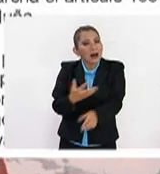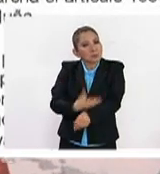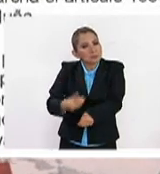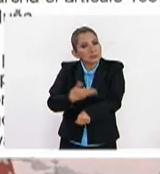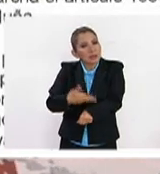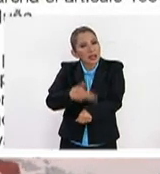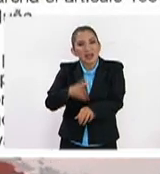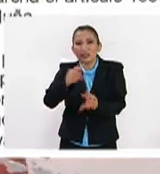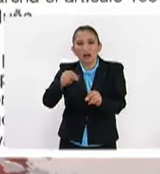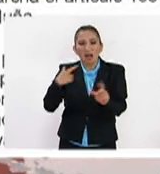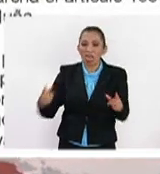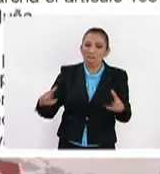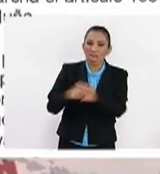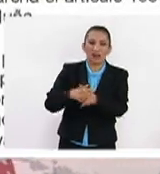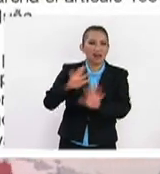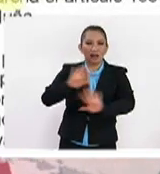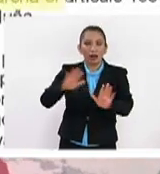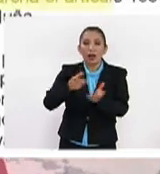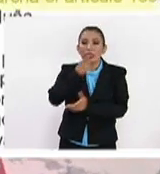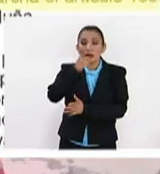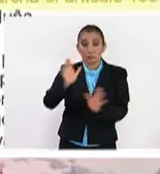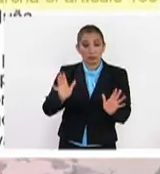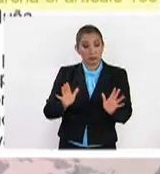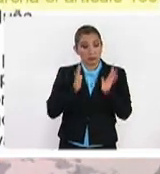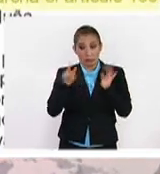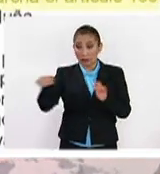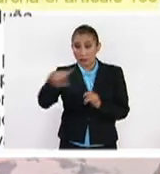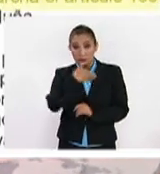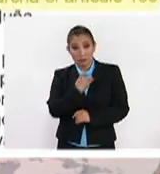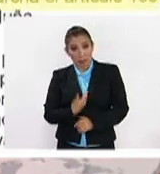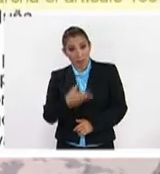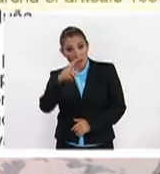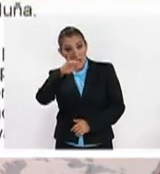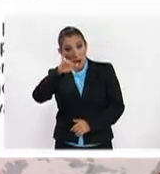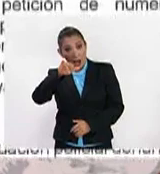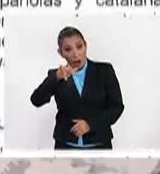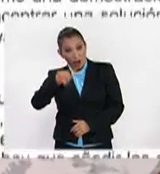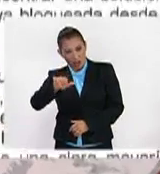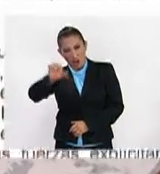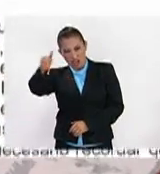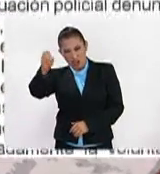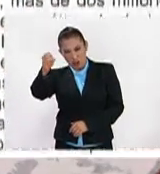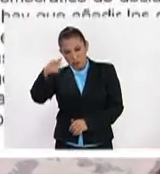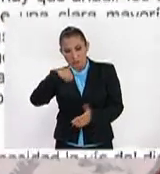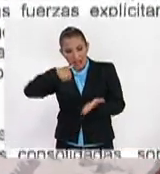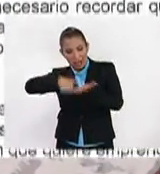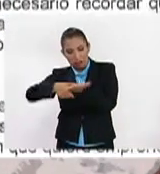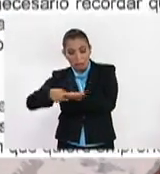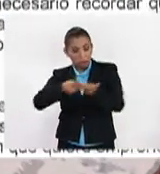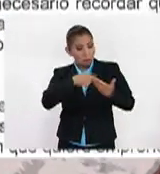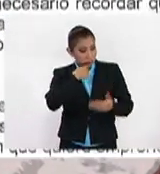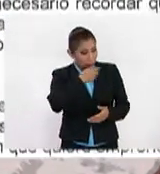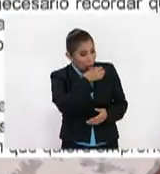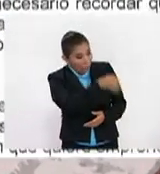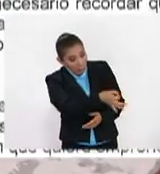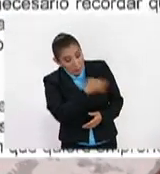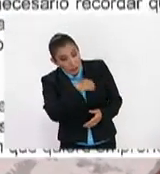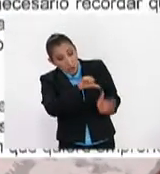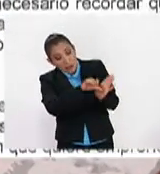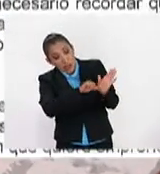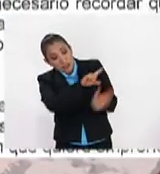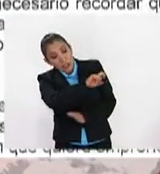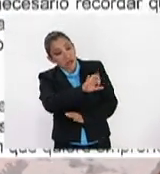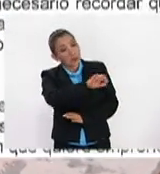el enfrentamiento, dijo, y se dijo sorprendido de que el presidente Rajoy, en su escrito el 11 de octubre, amenazara con aplicar el